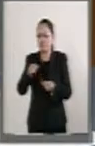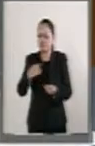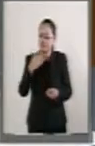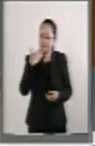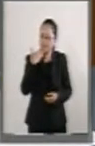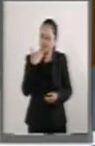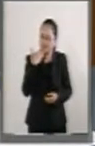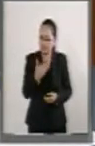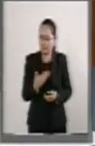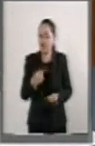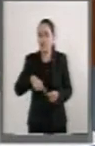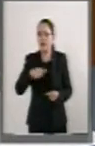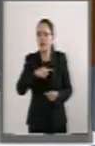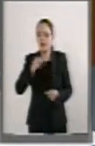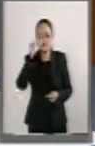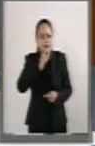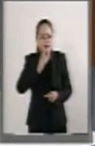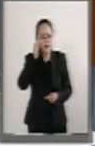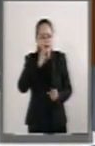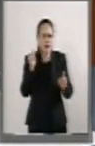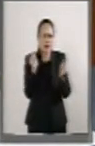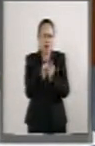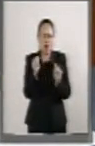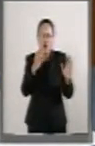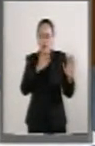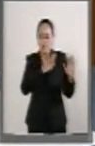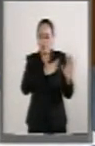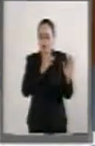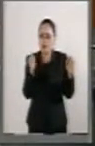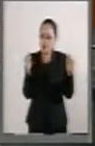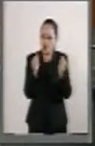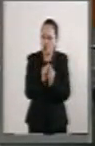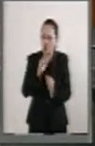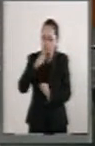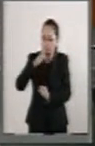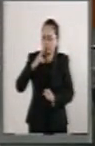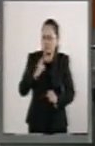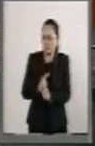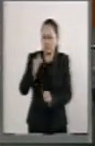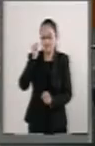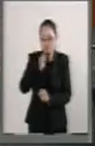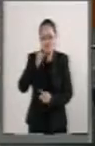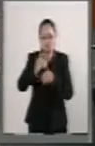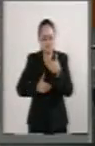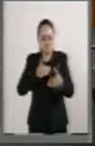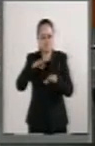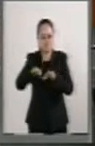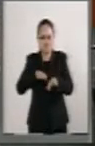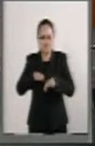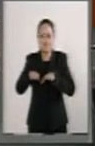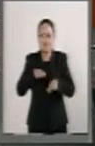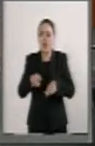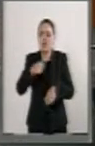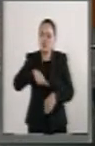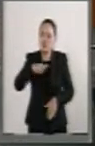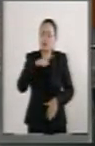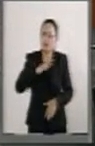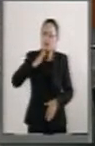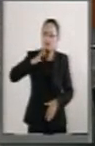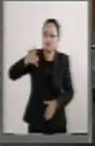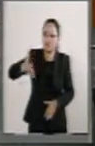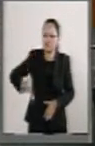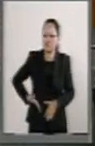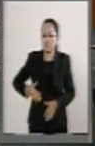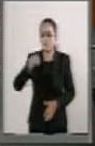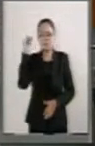hiciste como lo que haces, con mucho compromiso, con mucha responsabilidad. Y bueno, nos da mucho orgullo que hoy